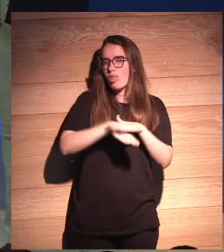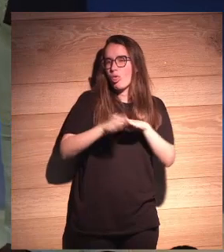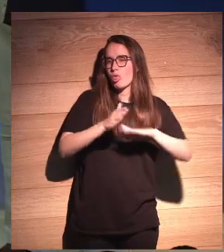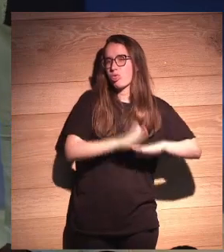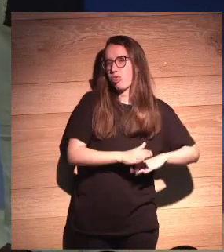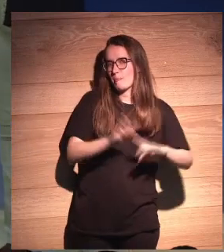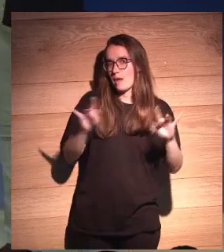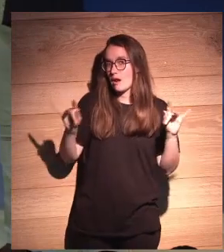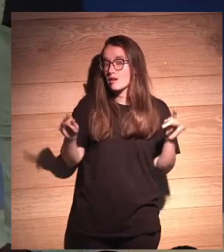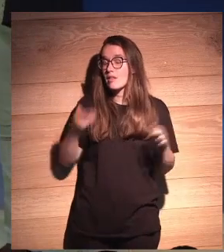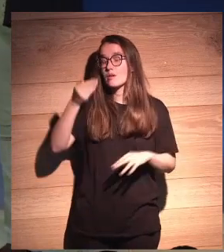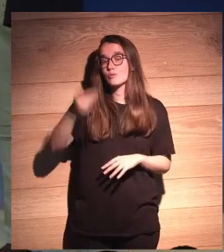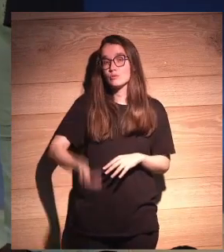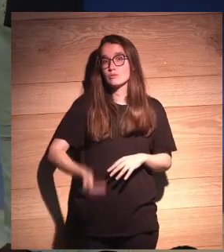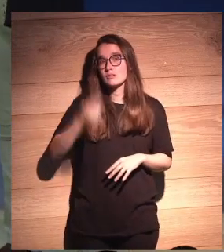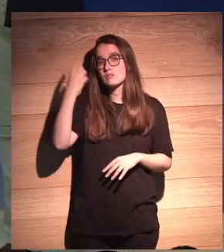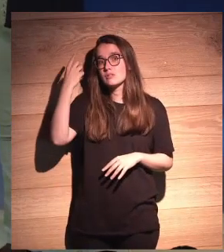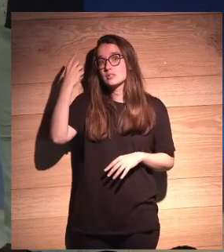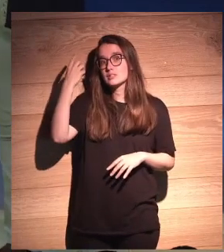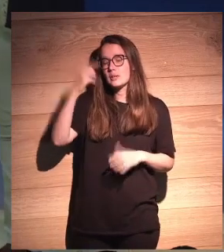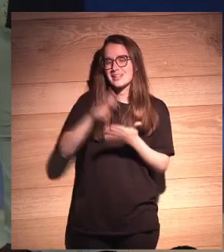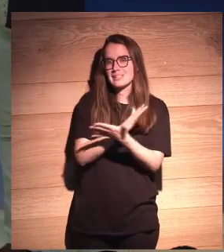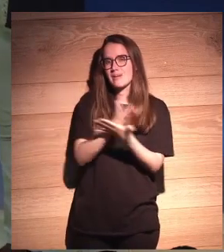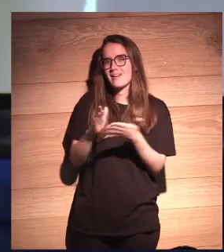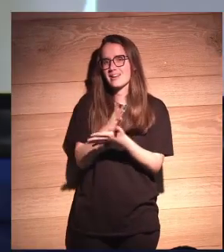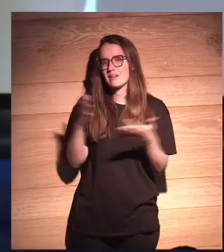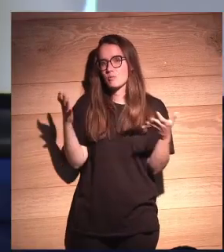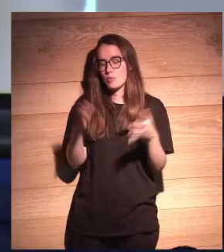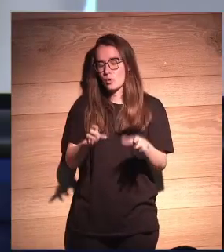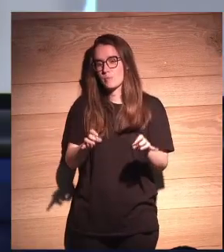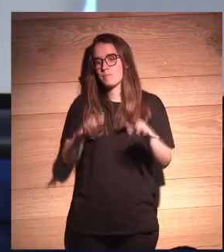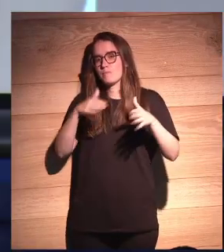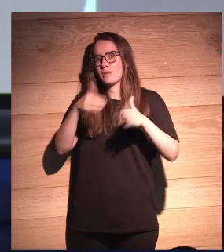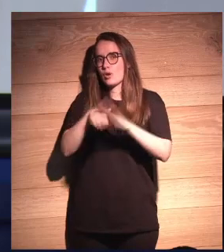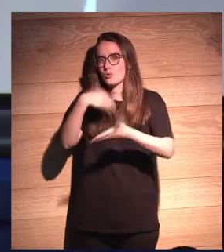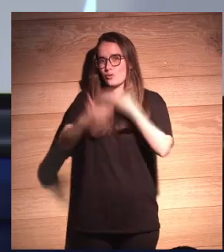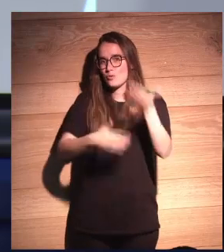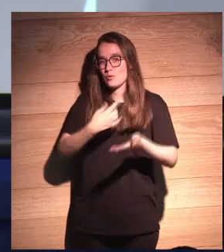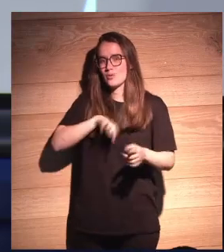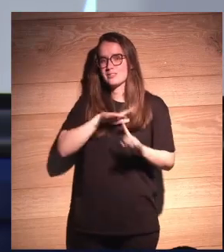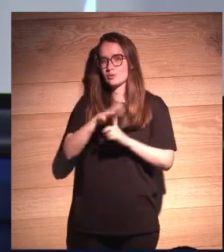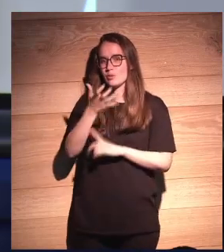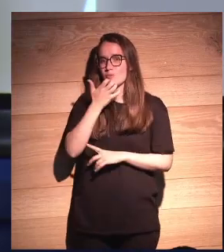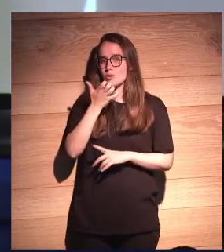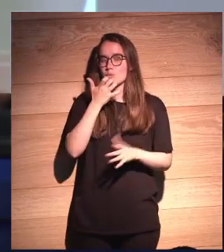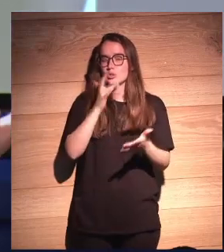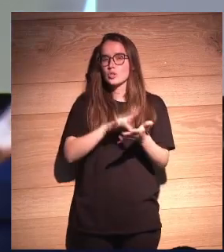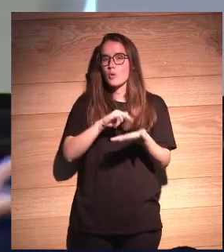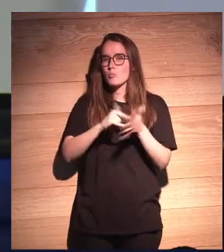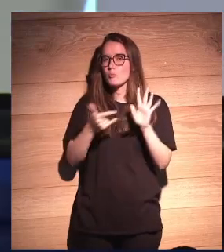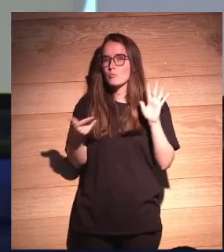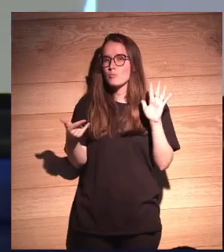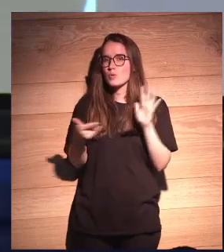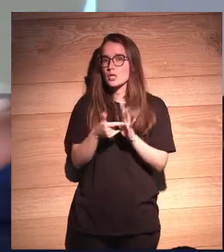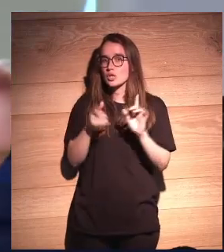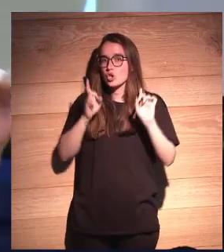no sirve de nada, y es importante saberse separar un poco de él y dejar que evolucione. En nuestro caso, por ejemplo, teníamos un proyecto